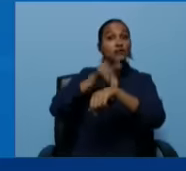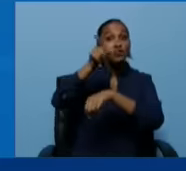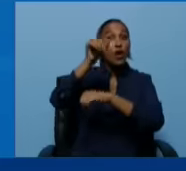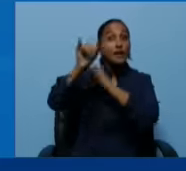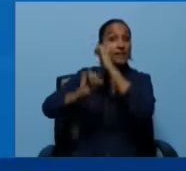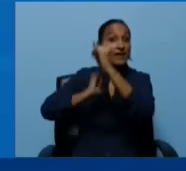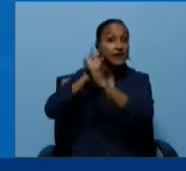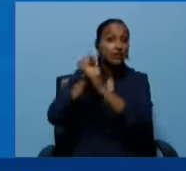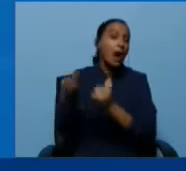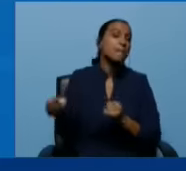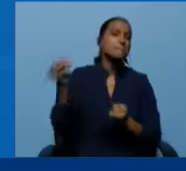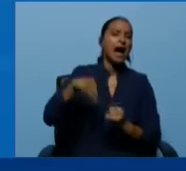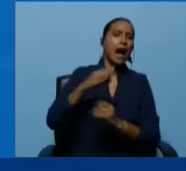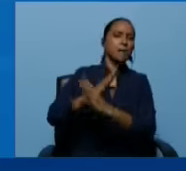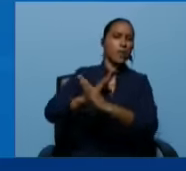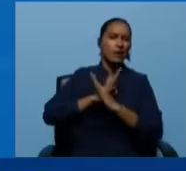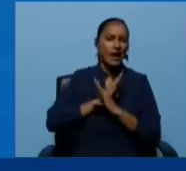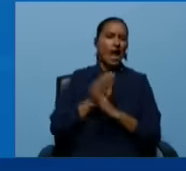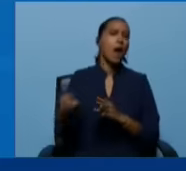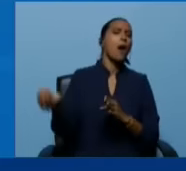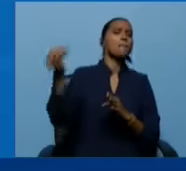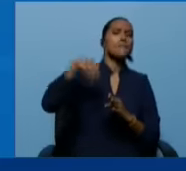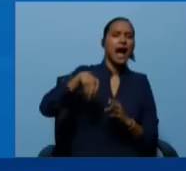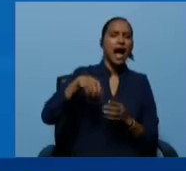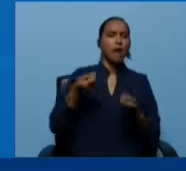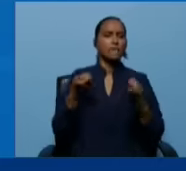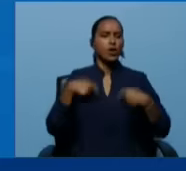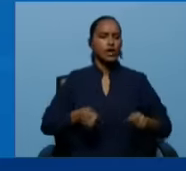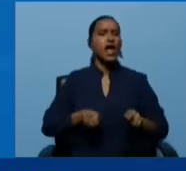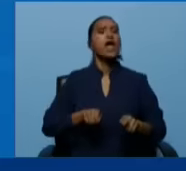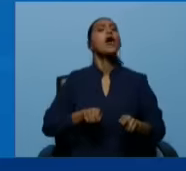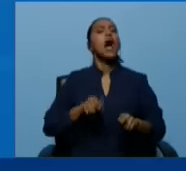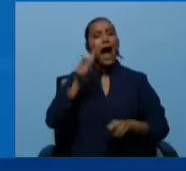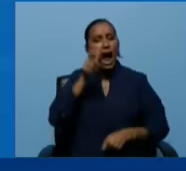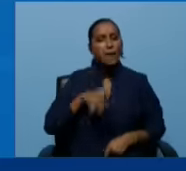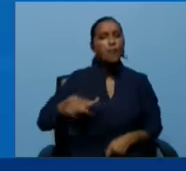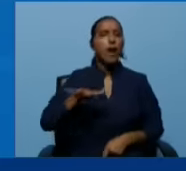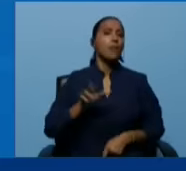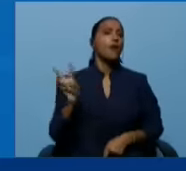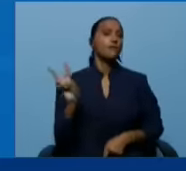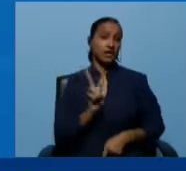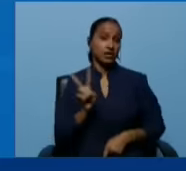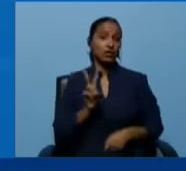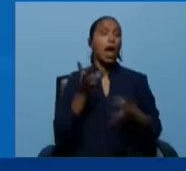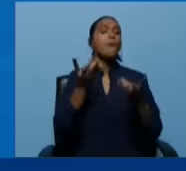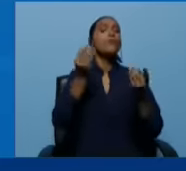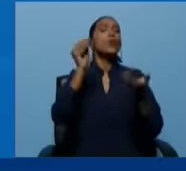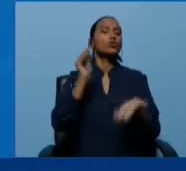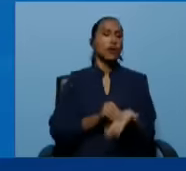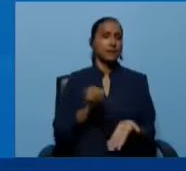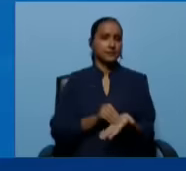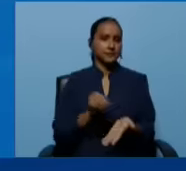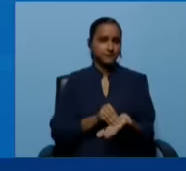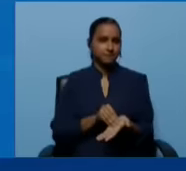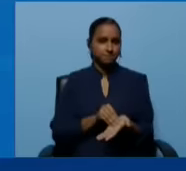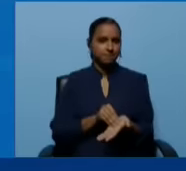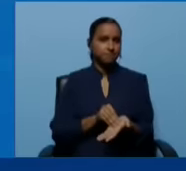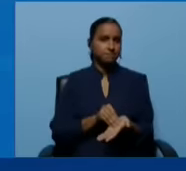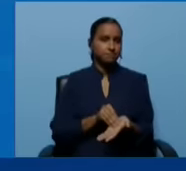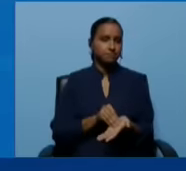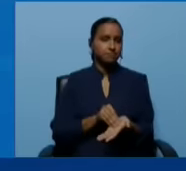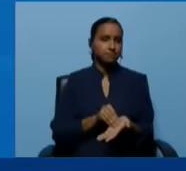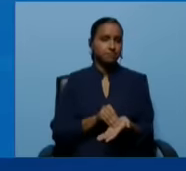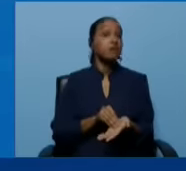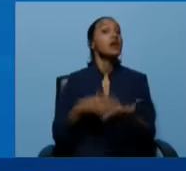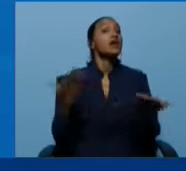más sanciones para el país en detrimento del pueblo venezolano en distintas ocasiones, y que ya había